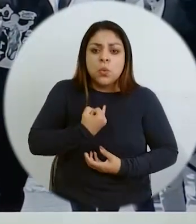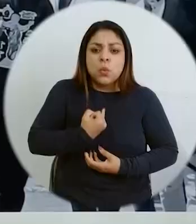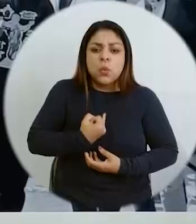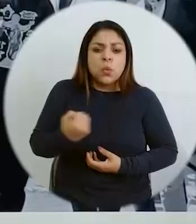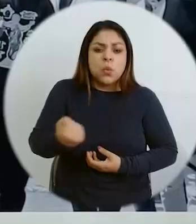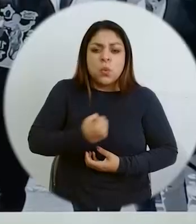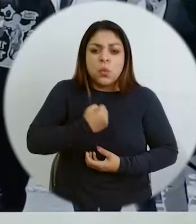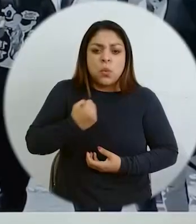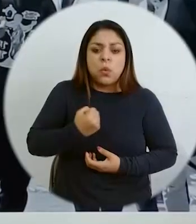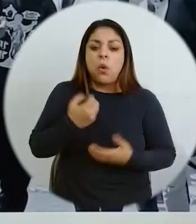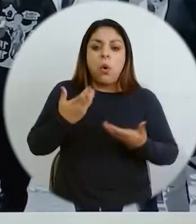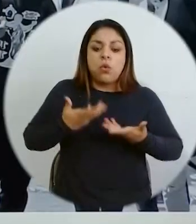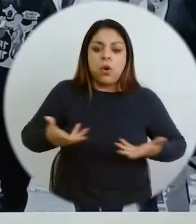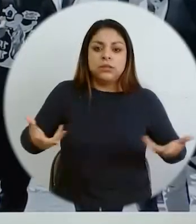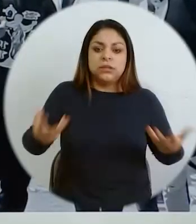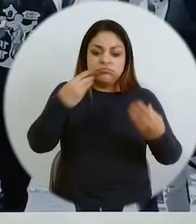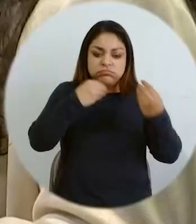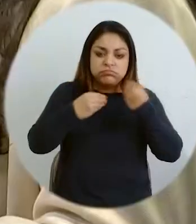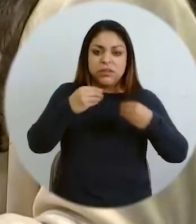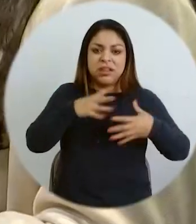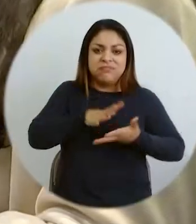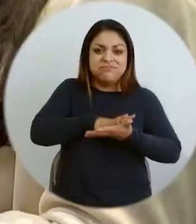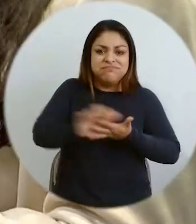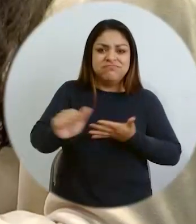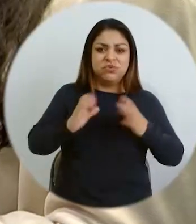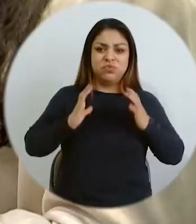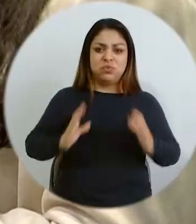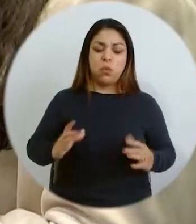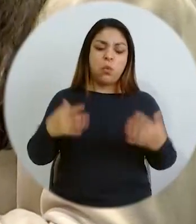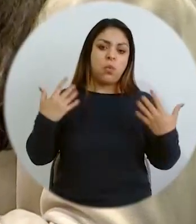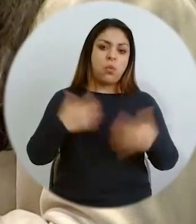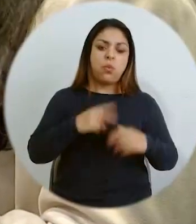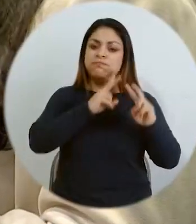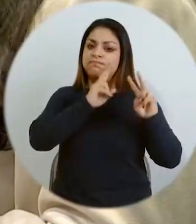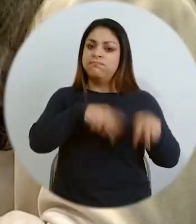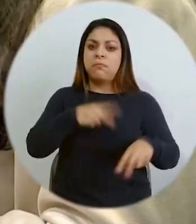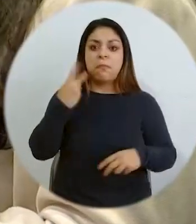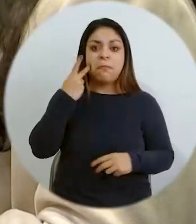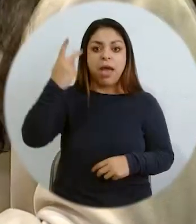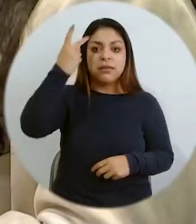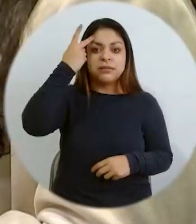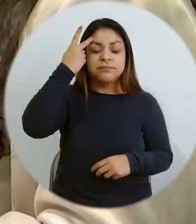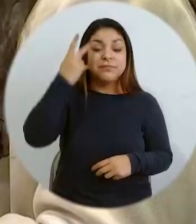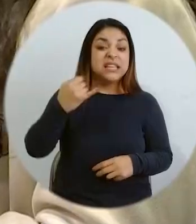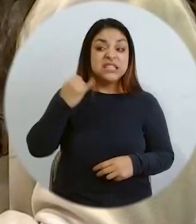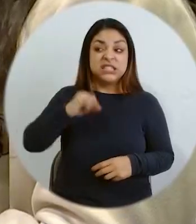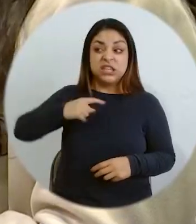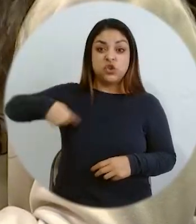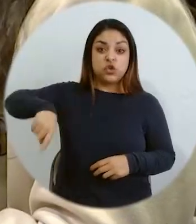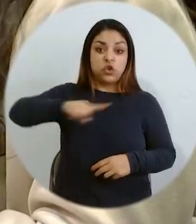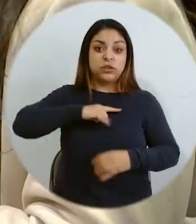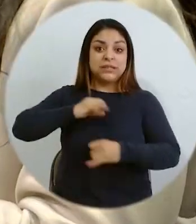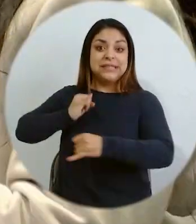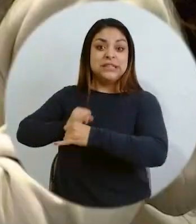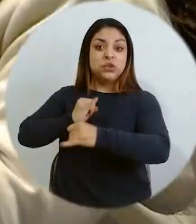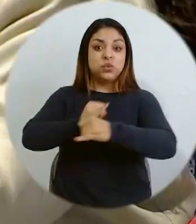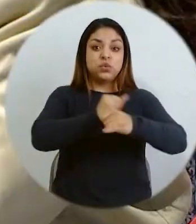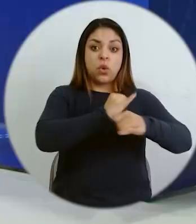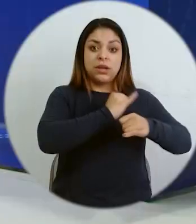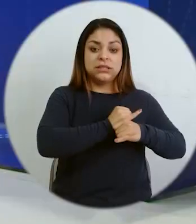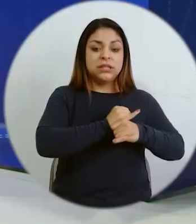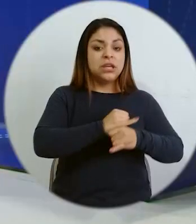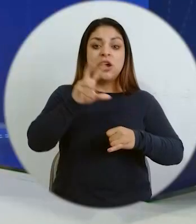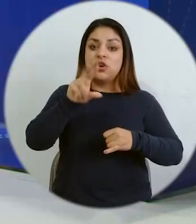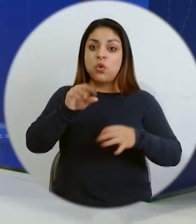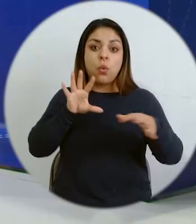que destruyen todo su organismo, ¿verdad? Entonces, ahí es donde, si las instituciones no nos unimos con la